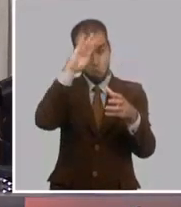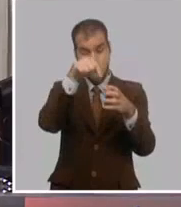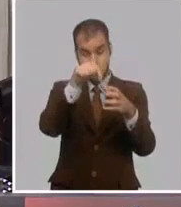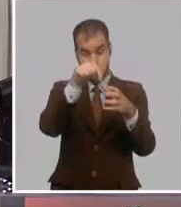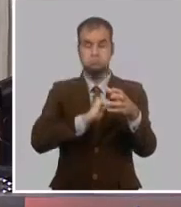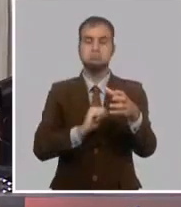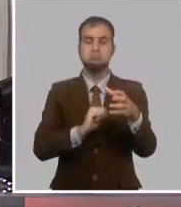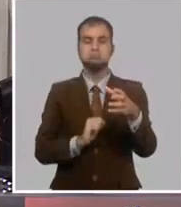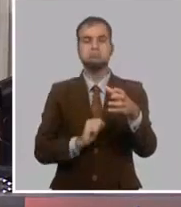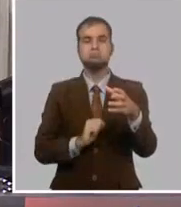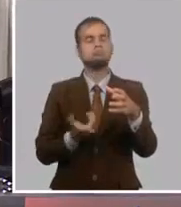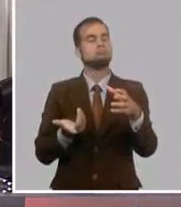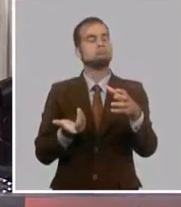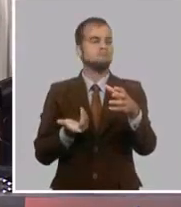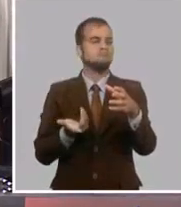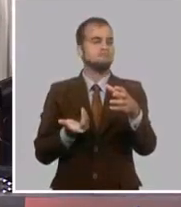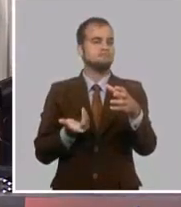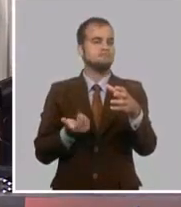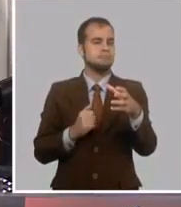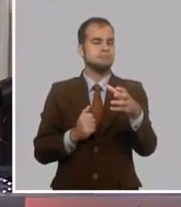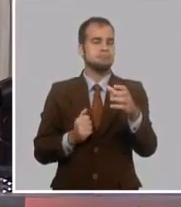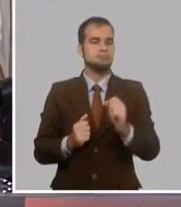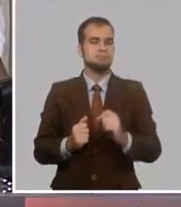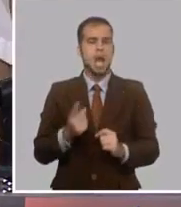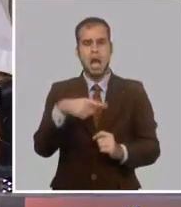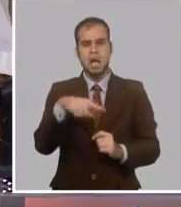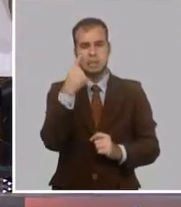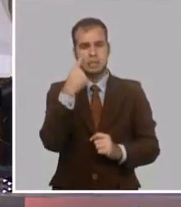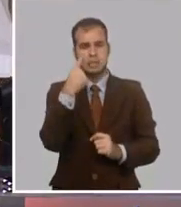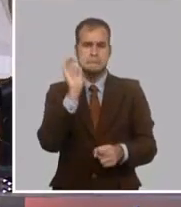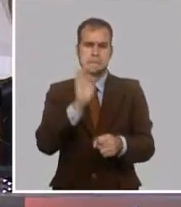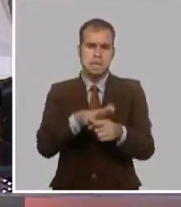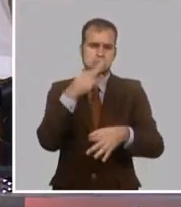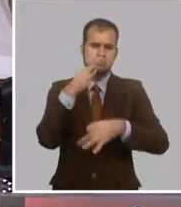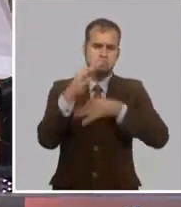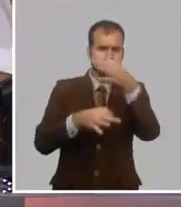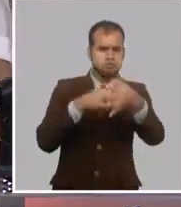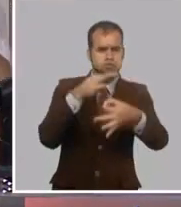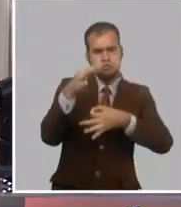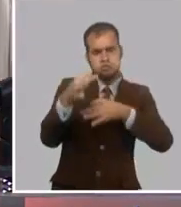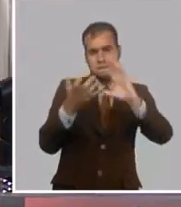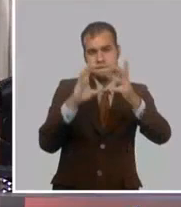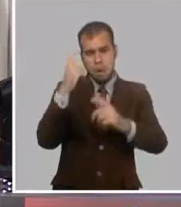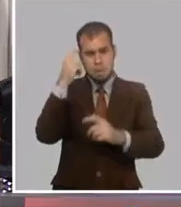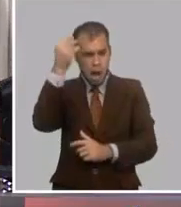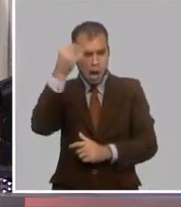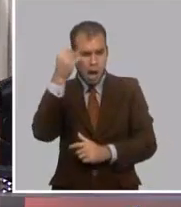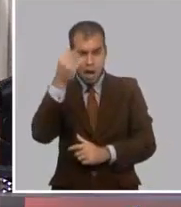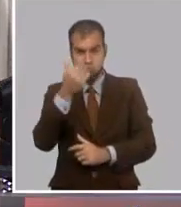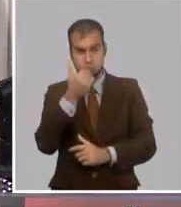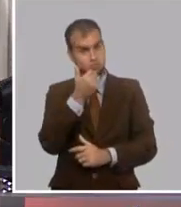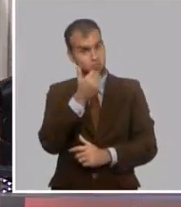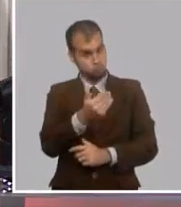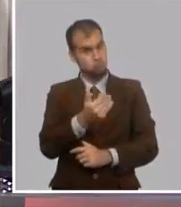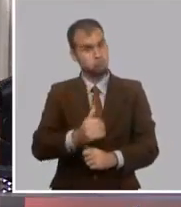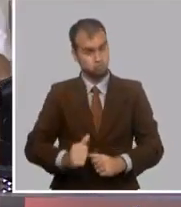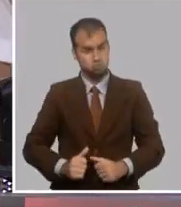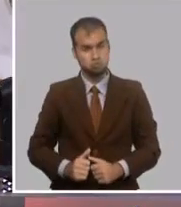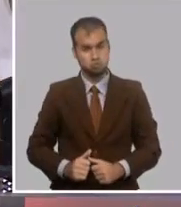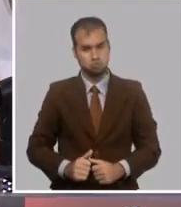digamos a veces con una riqueza de pensamiento realmente llama la atención